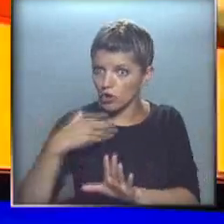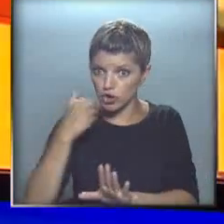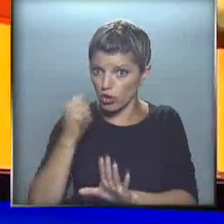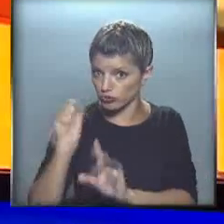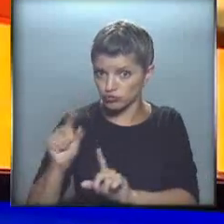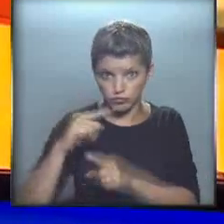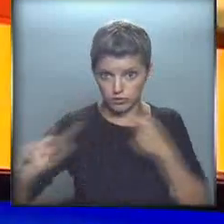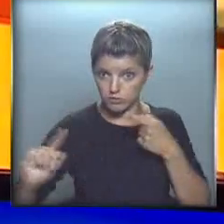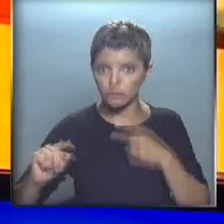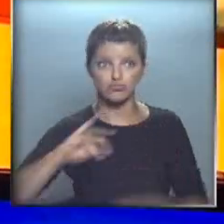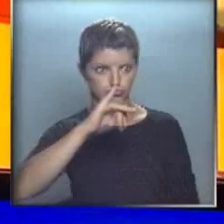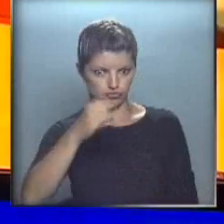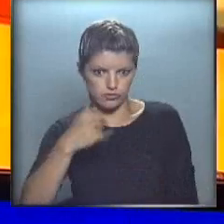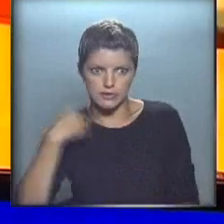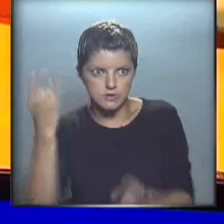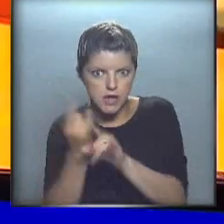me dijeron que yo era hijo de ellos.